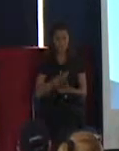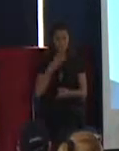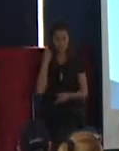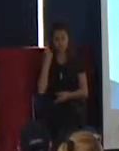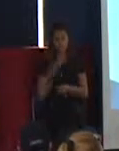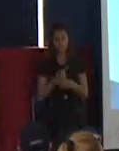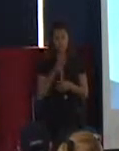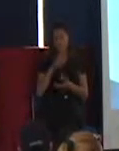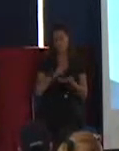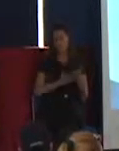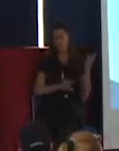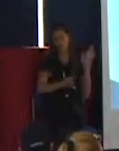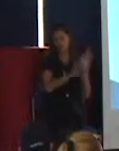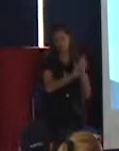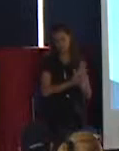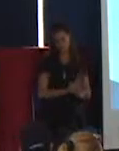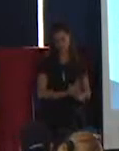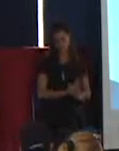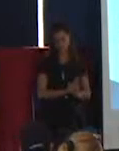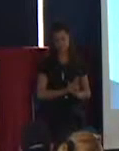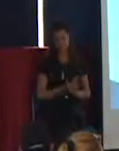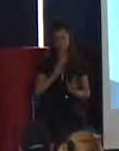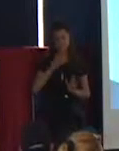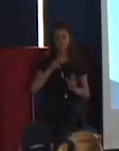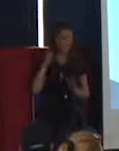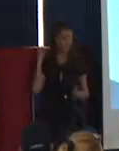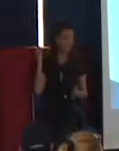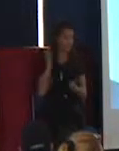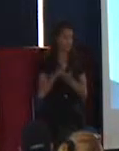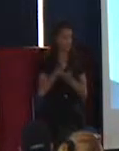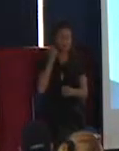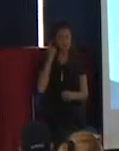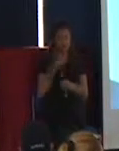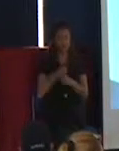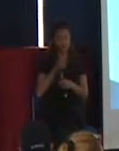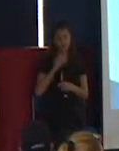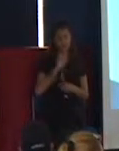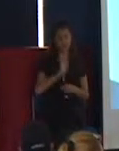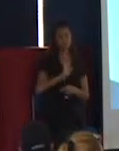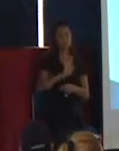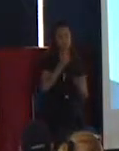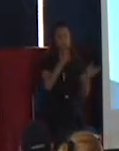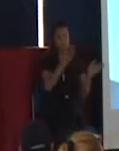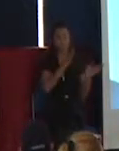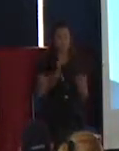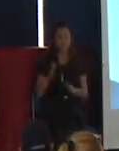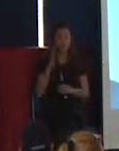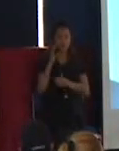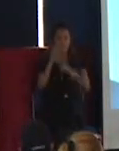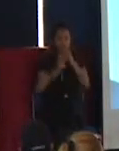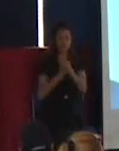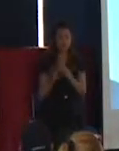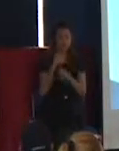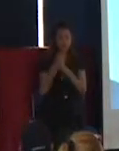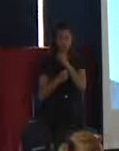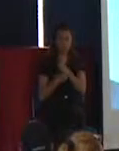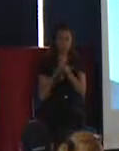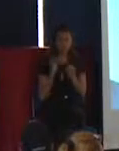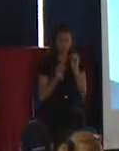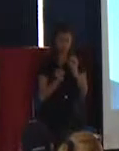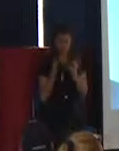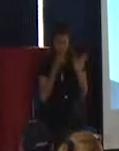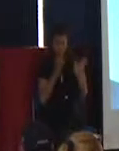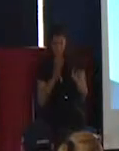para eso se hacen las leyes, es de obligatorio cumplimiento que dentro de su plan anual, ¿sí?,